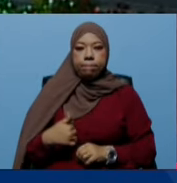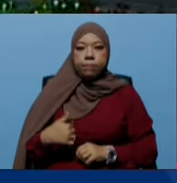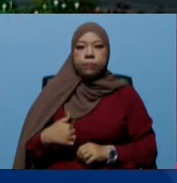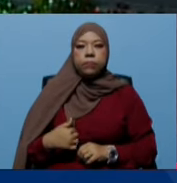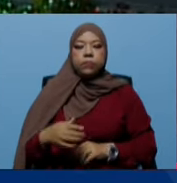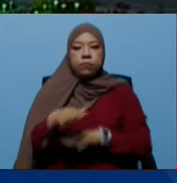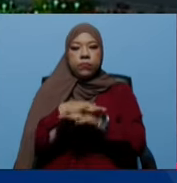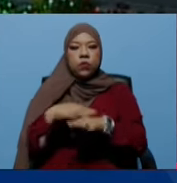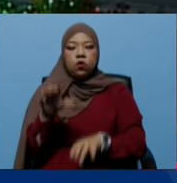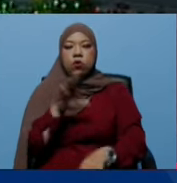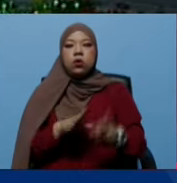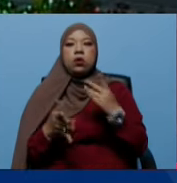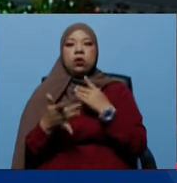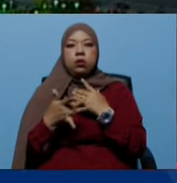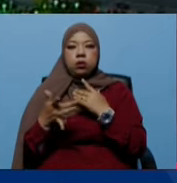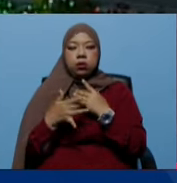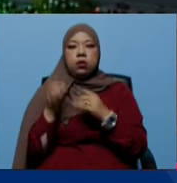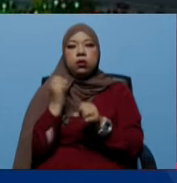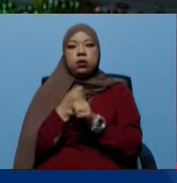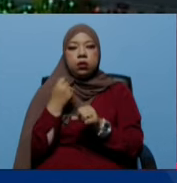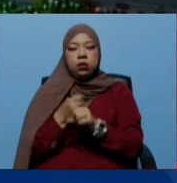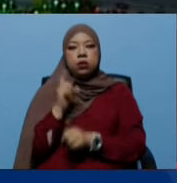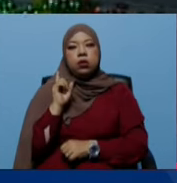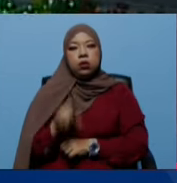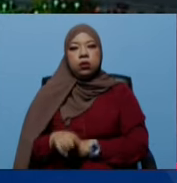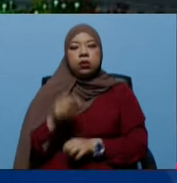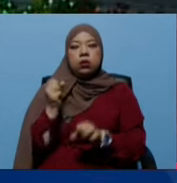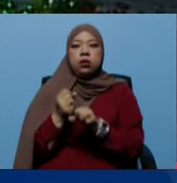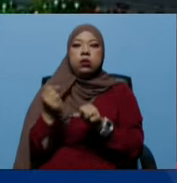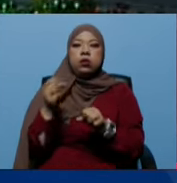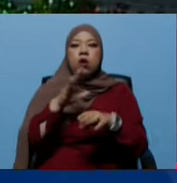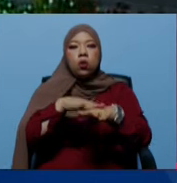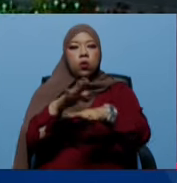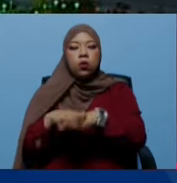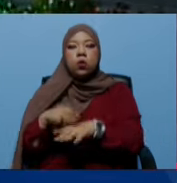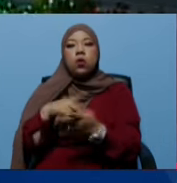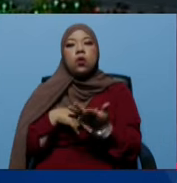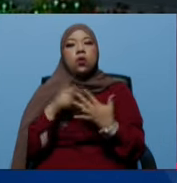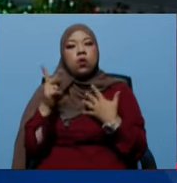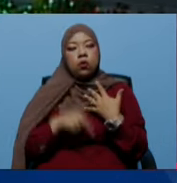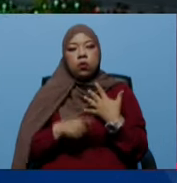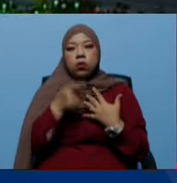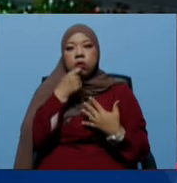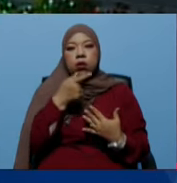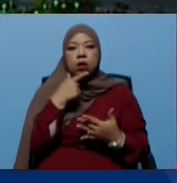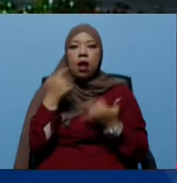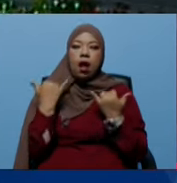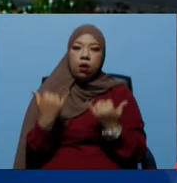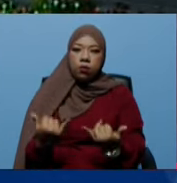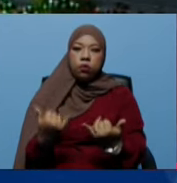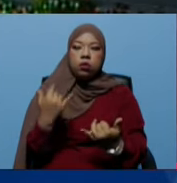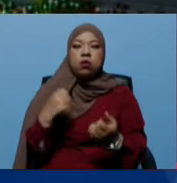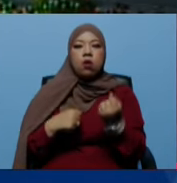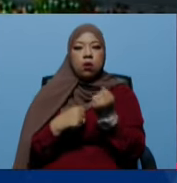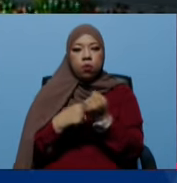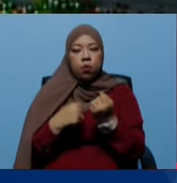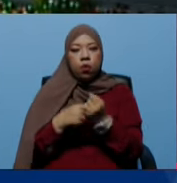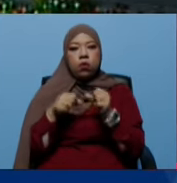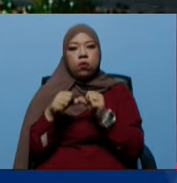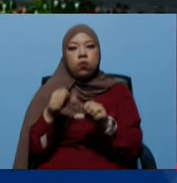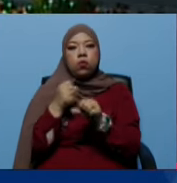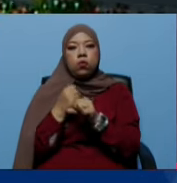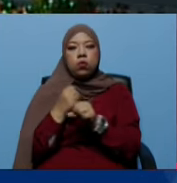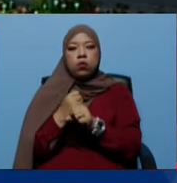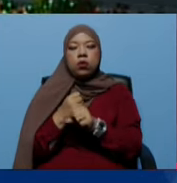con nuestro Ministerio de Ciencia y Tecnología para también entrar en esta convocatoria de proyectos que está abierta actualmente para poder también seguir